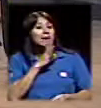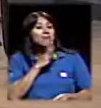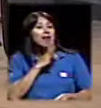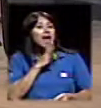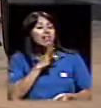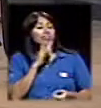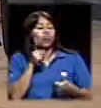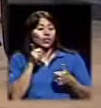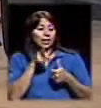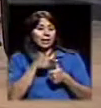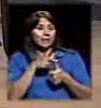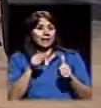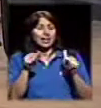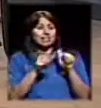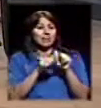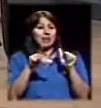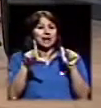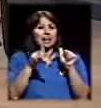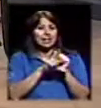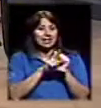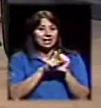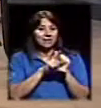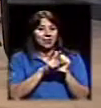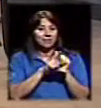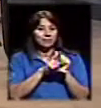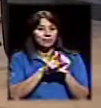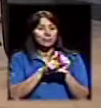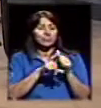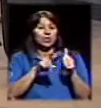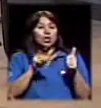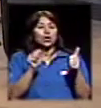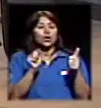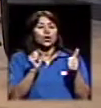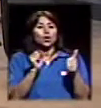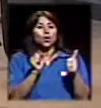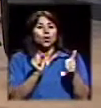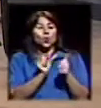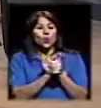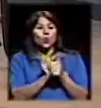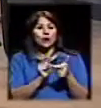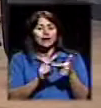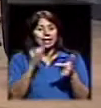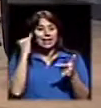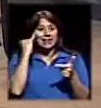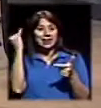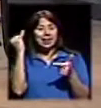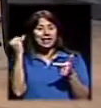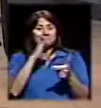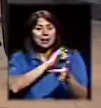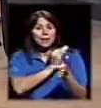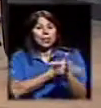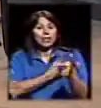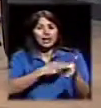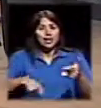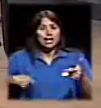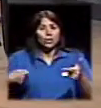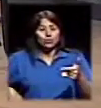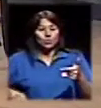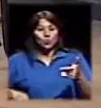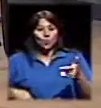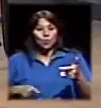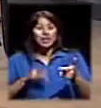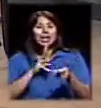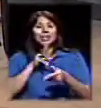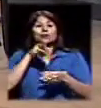La Asamblea Legislativa, a iniciativa del Ejecutivo, que incluye una tercera parte del presupuesto